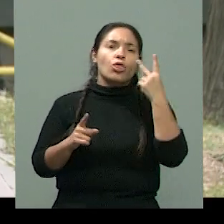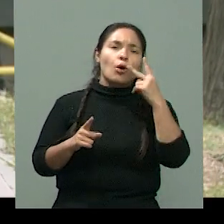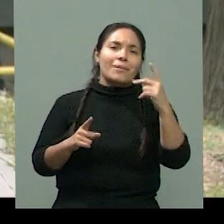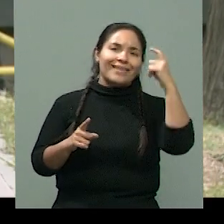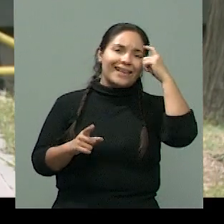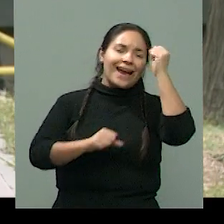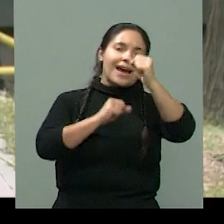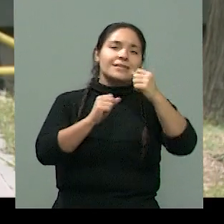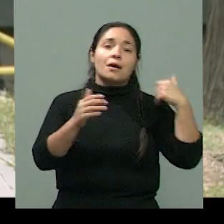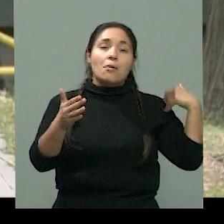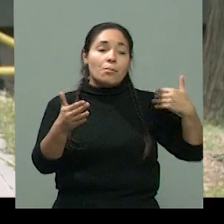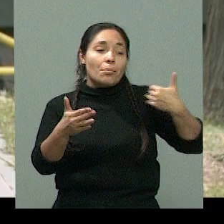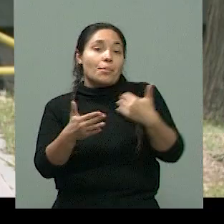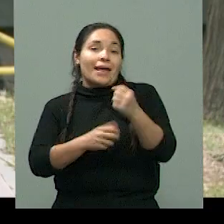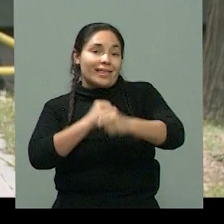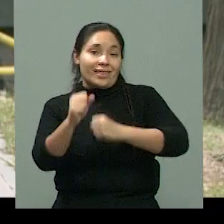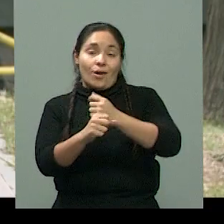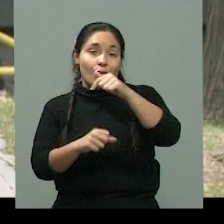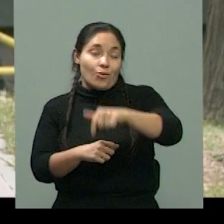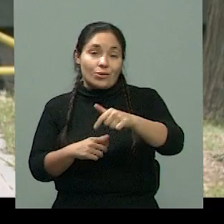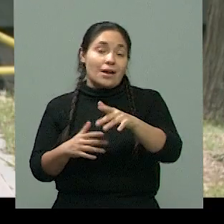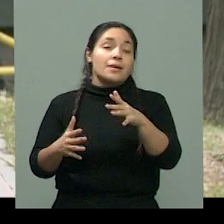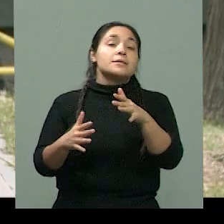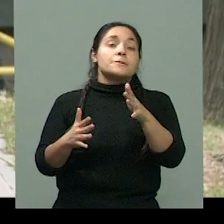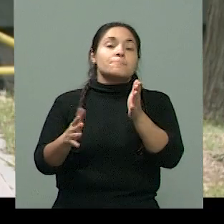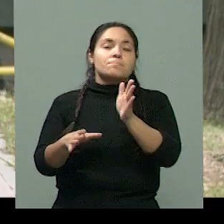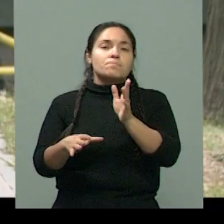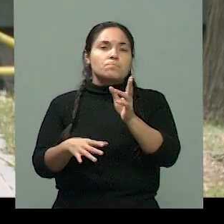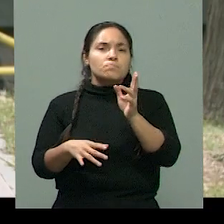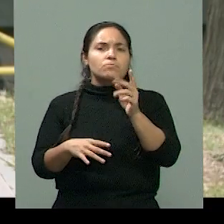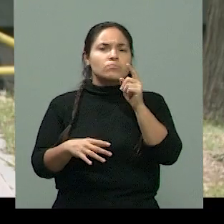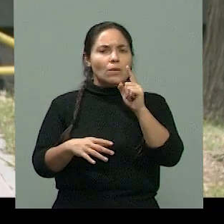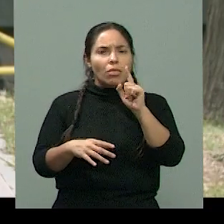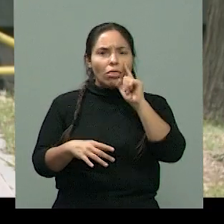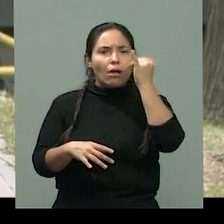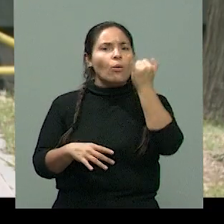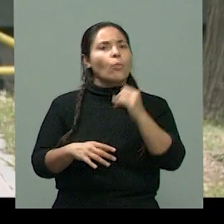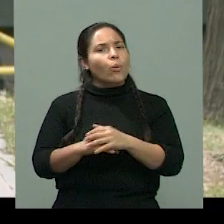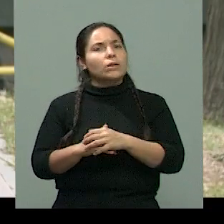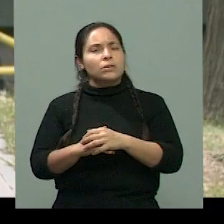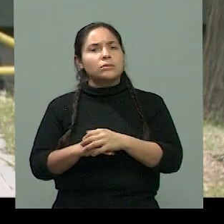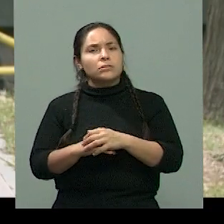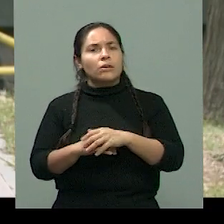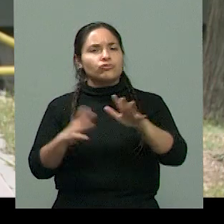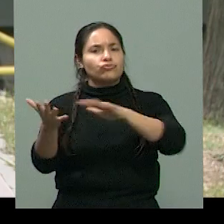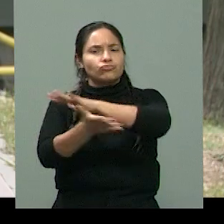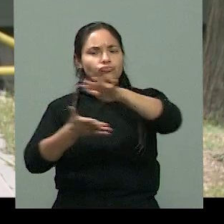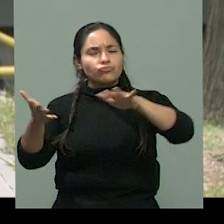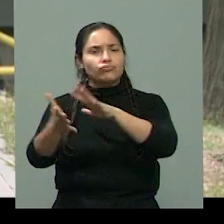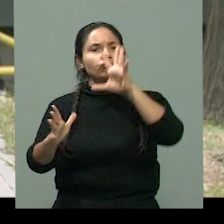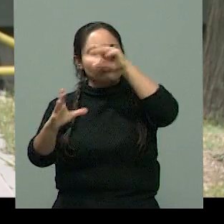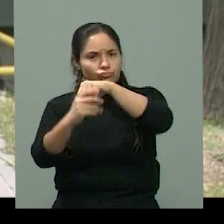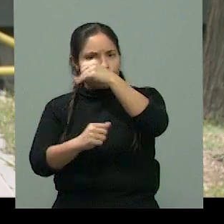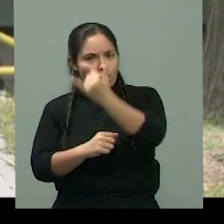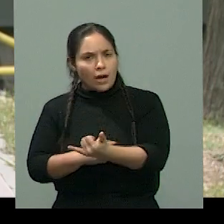2010 para la actualidad, uno lo puede ver, ¿no? Hasta incorporarlo socialmente, pero